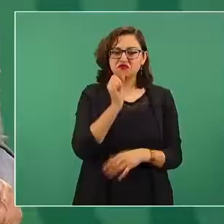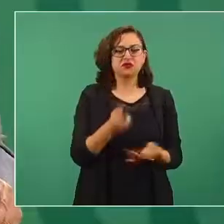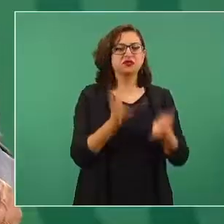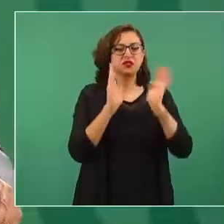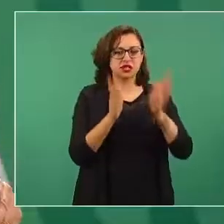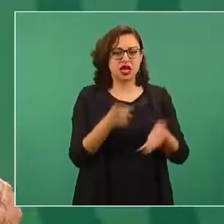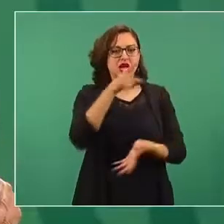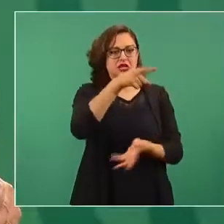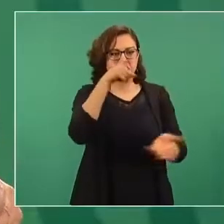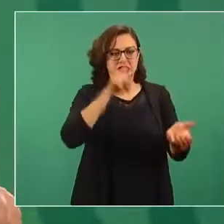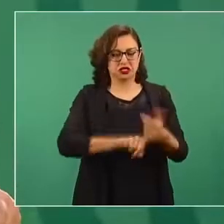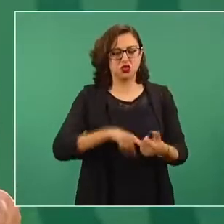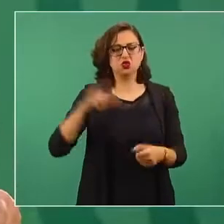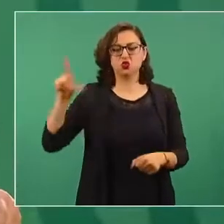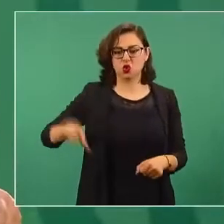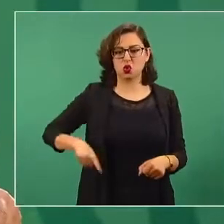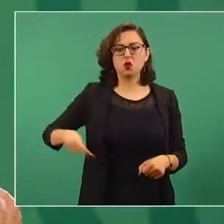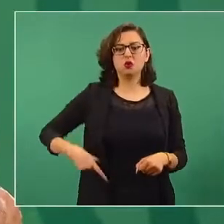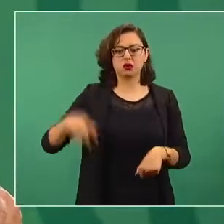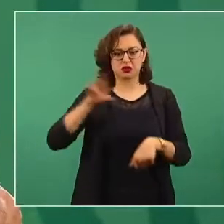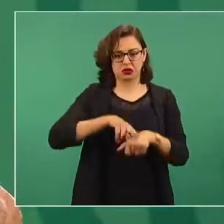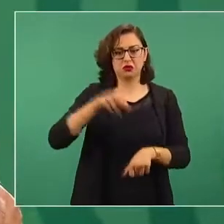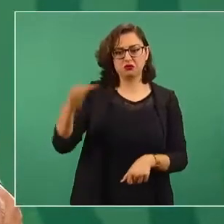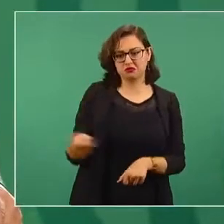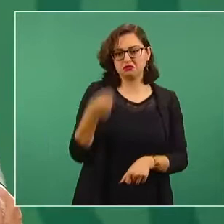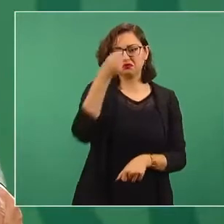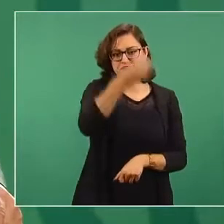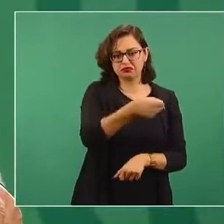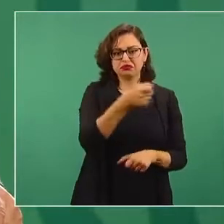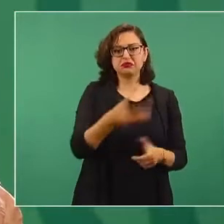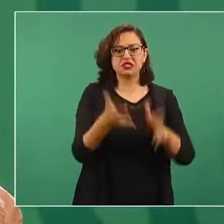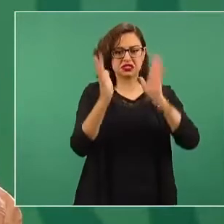gobernador, que es un capitán,